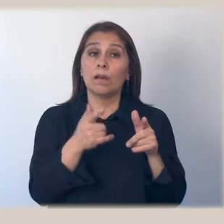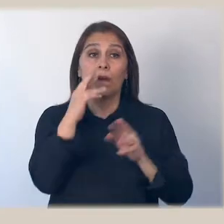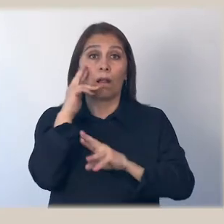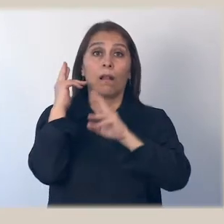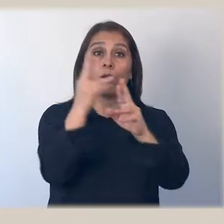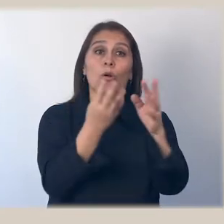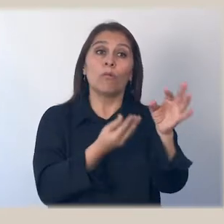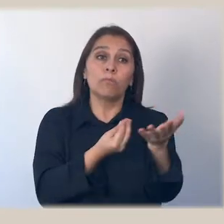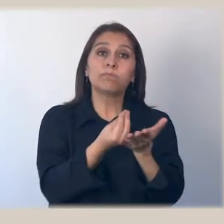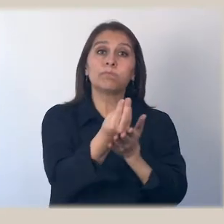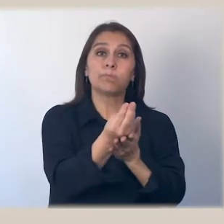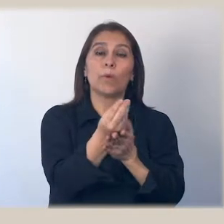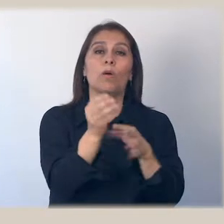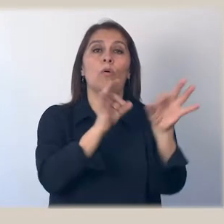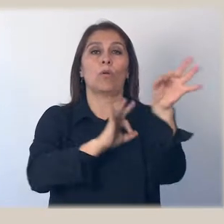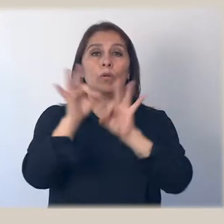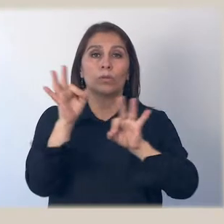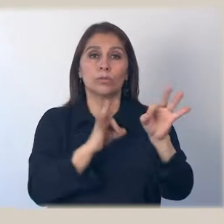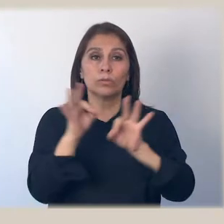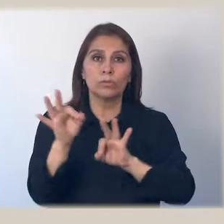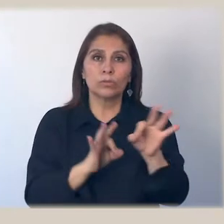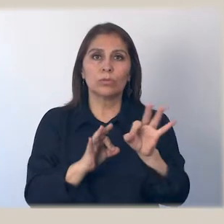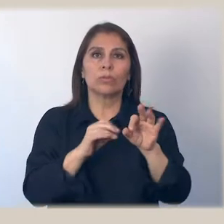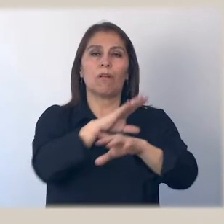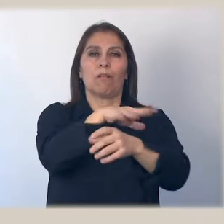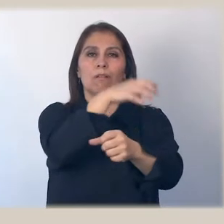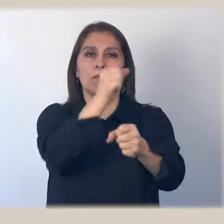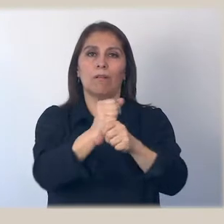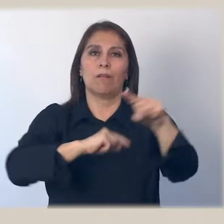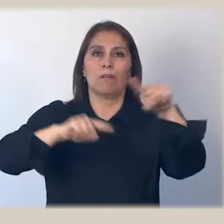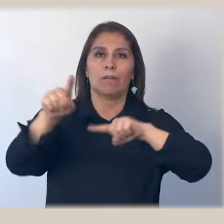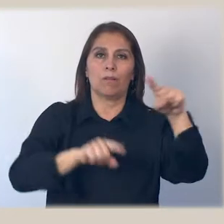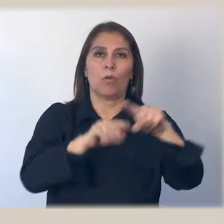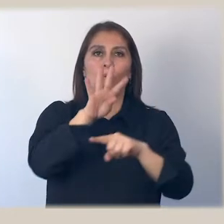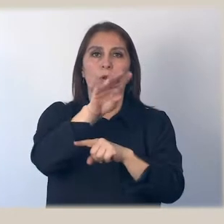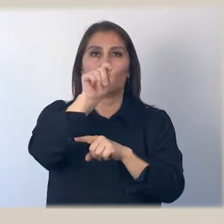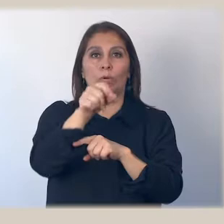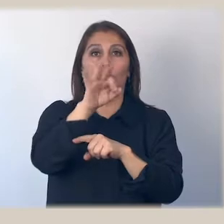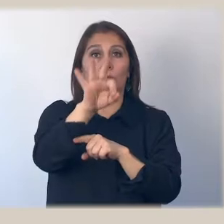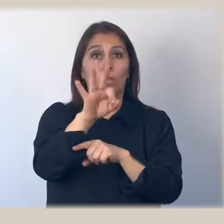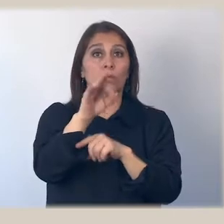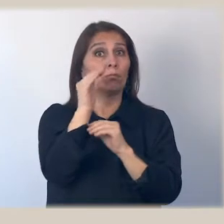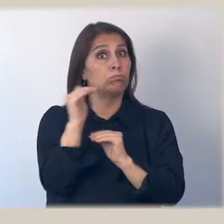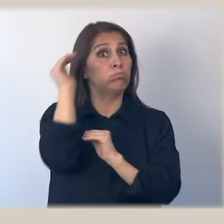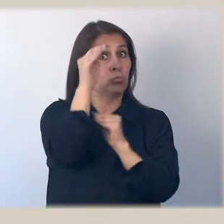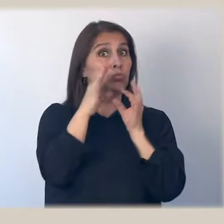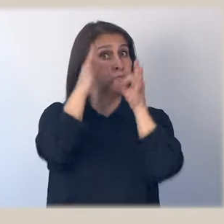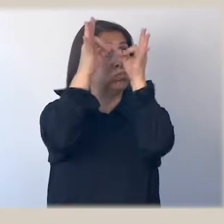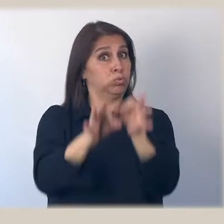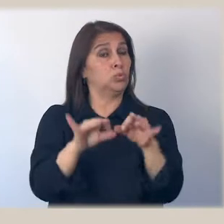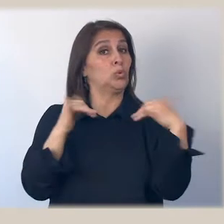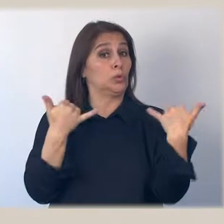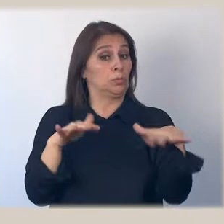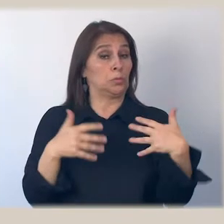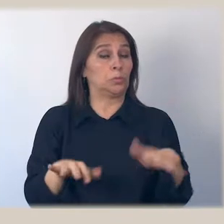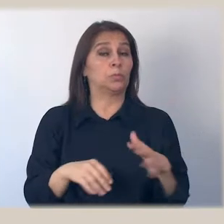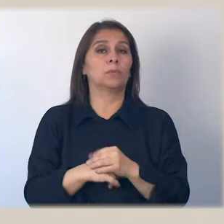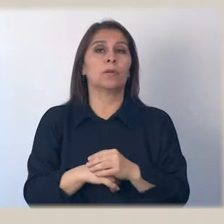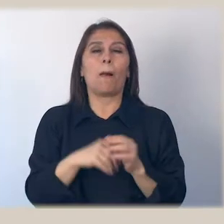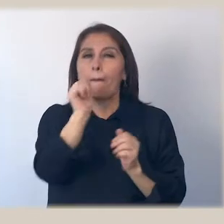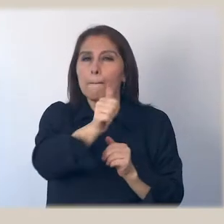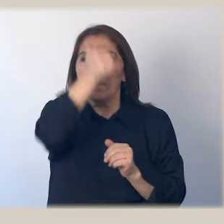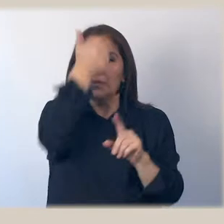La valoración obtenida por el factor organización, gestión y administración fue de 4.3, lo que lo ubica en un alto grado de